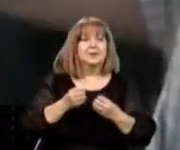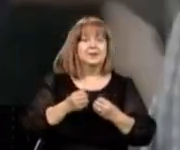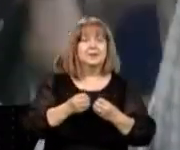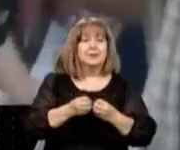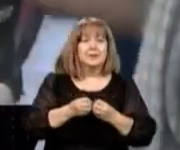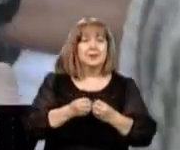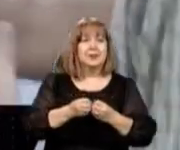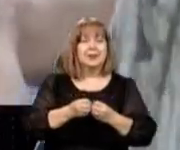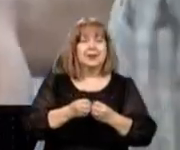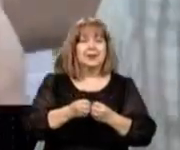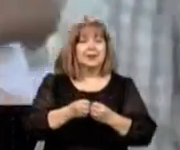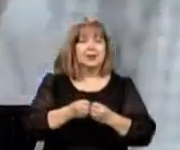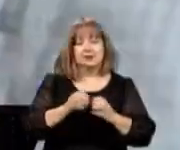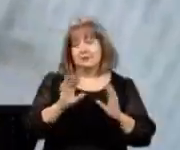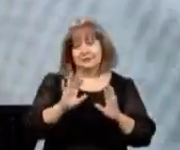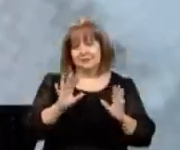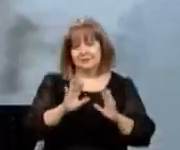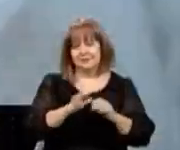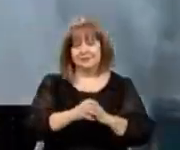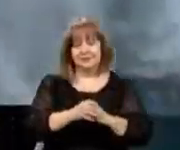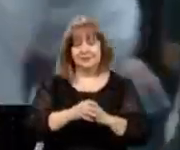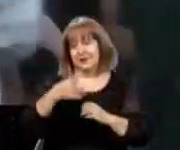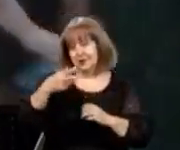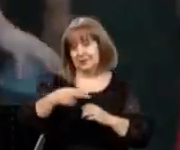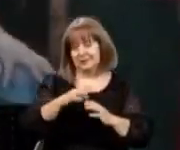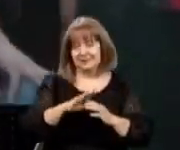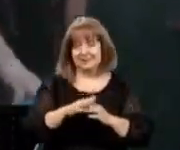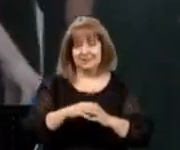Bueno, igual gracias por el cartel. Sigo.